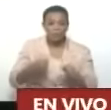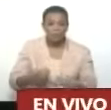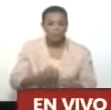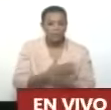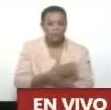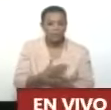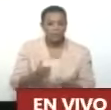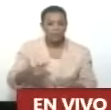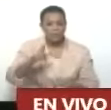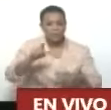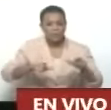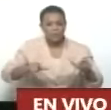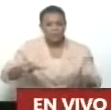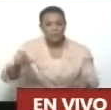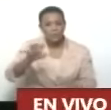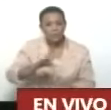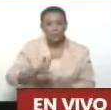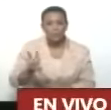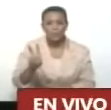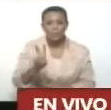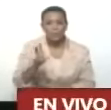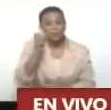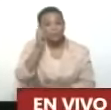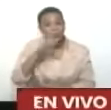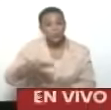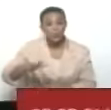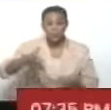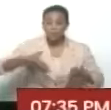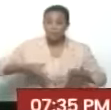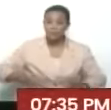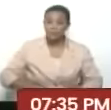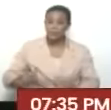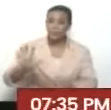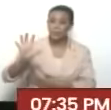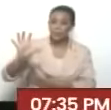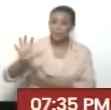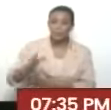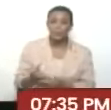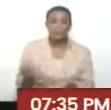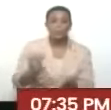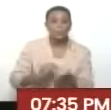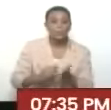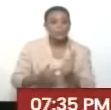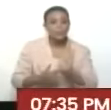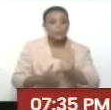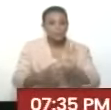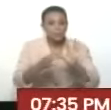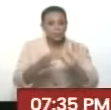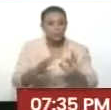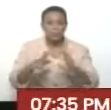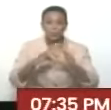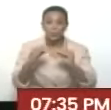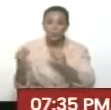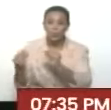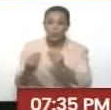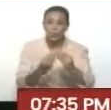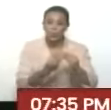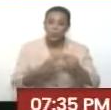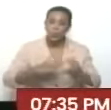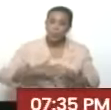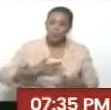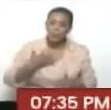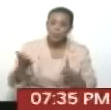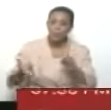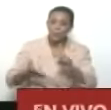desbordante de su pueblo por Venezuela, su tierra, su nación? Una vez más, demostramos que todos juntos hacemos posible